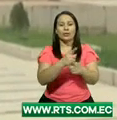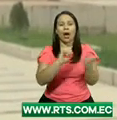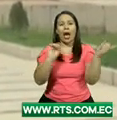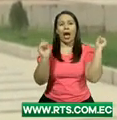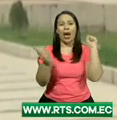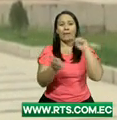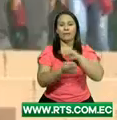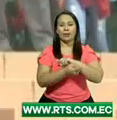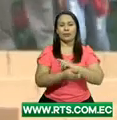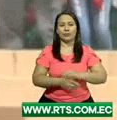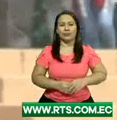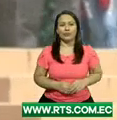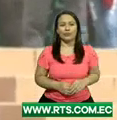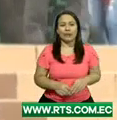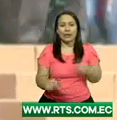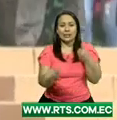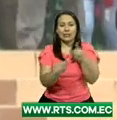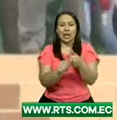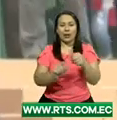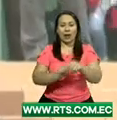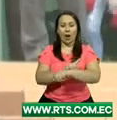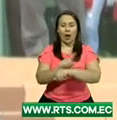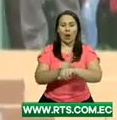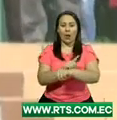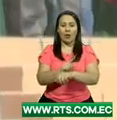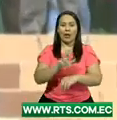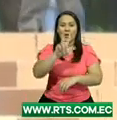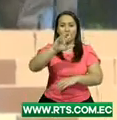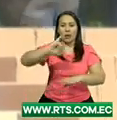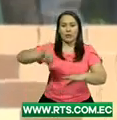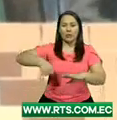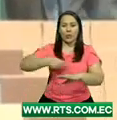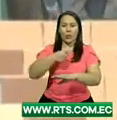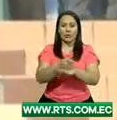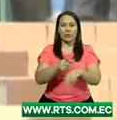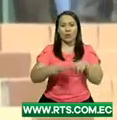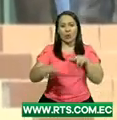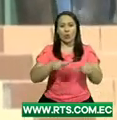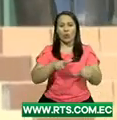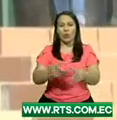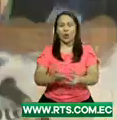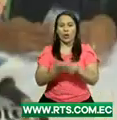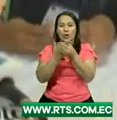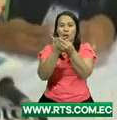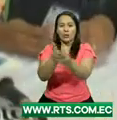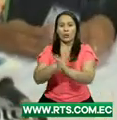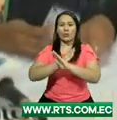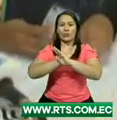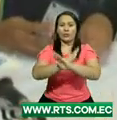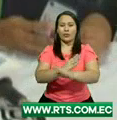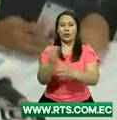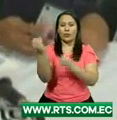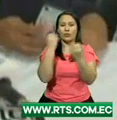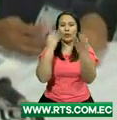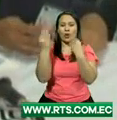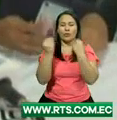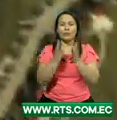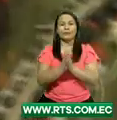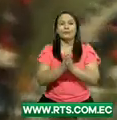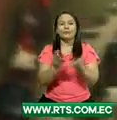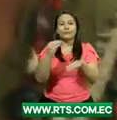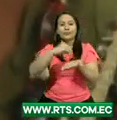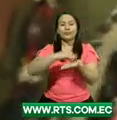en este caso a pocas horas de ello los tres jueces de la sala dieron paso al recurso de protección el hecho fue destacado